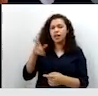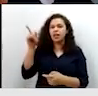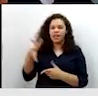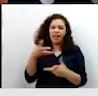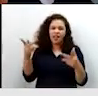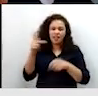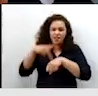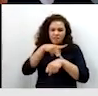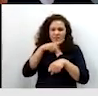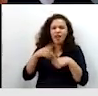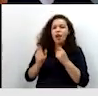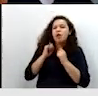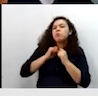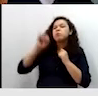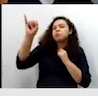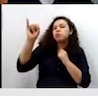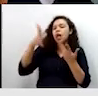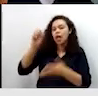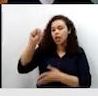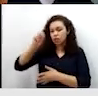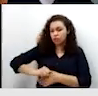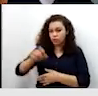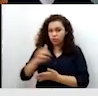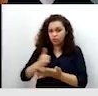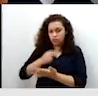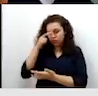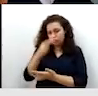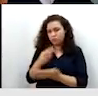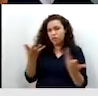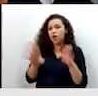y alejadas hacia el sur de la ciudad, como